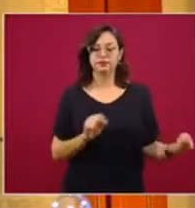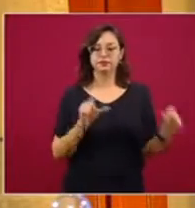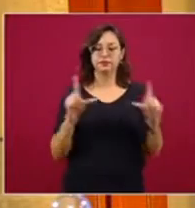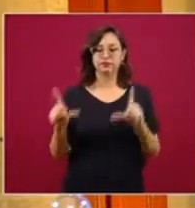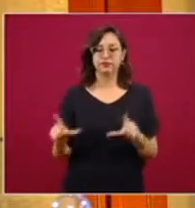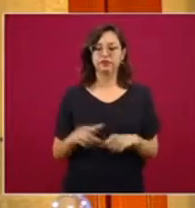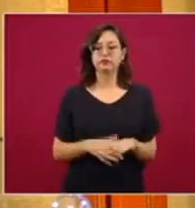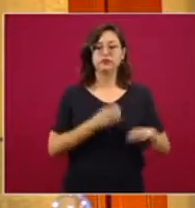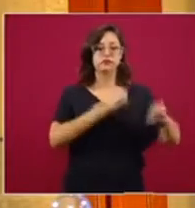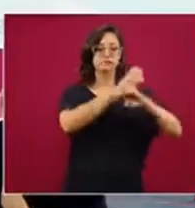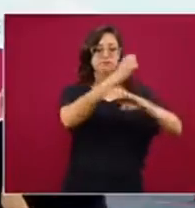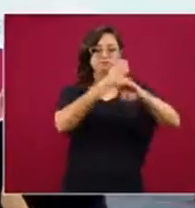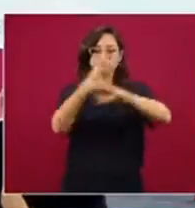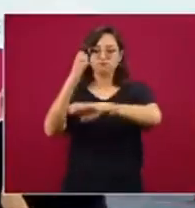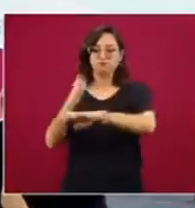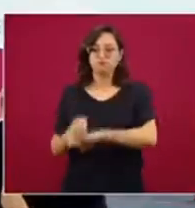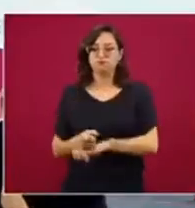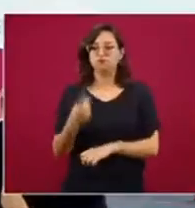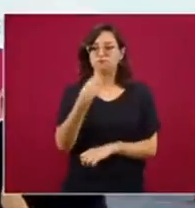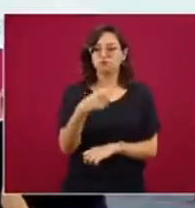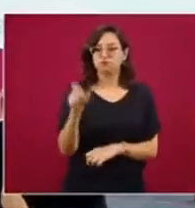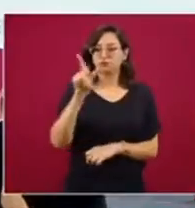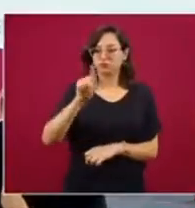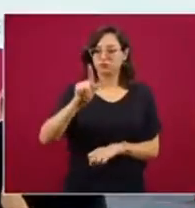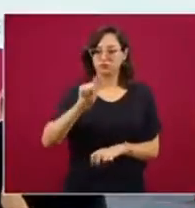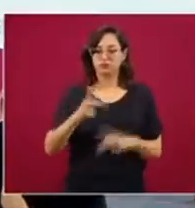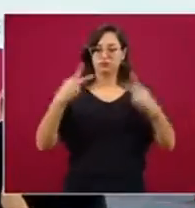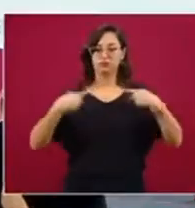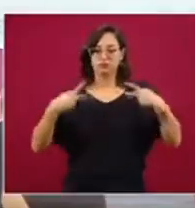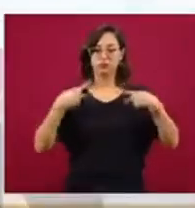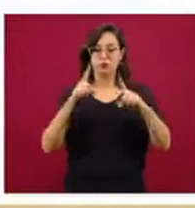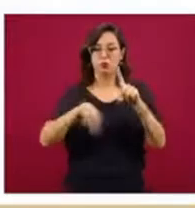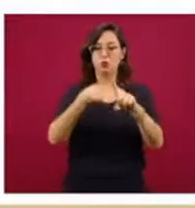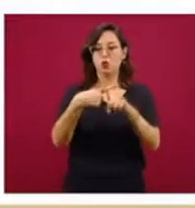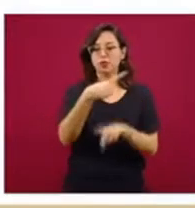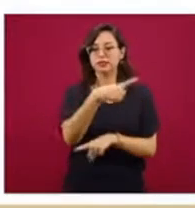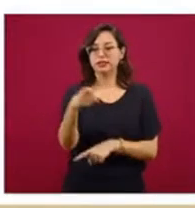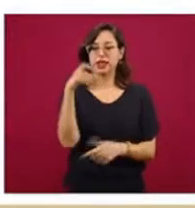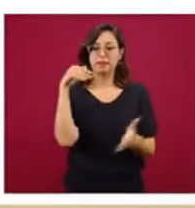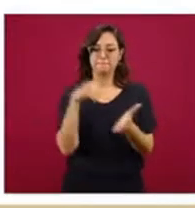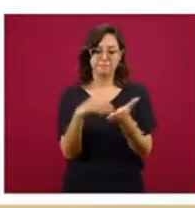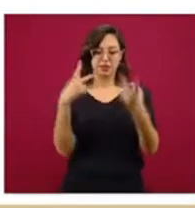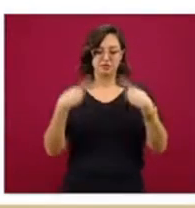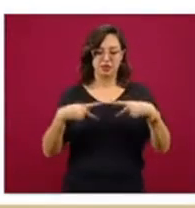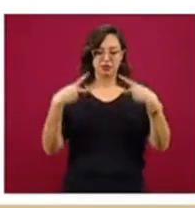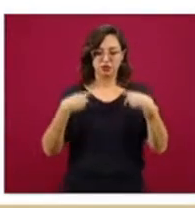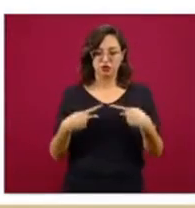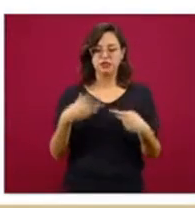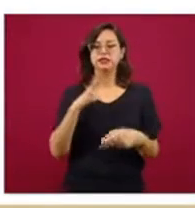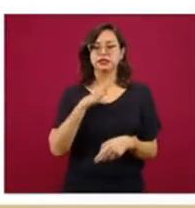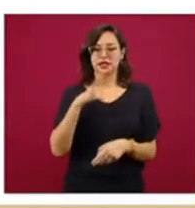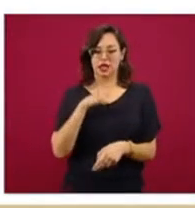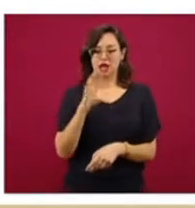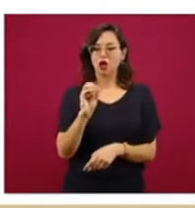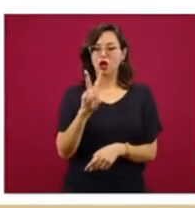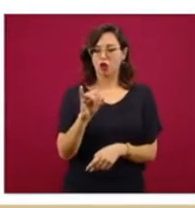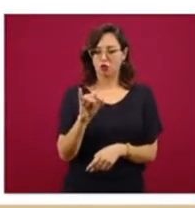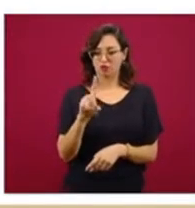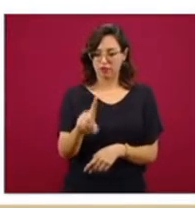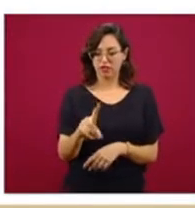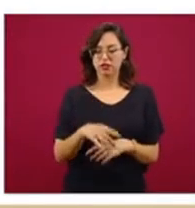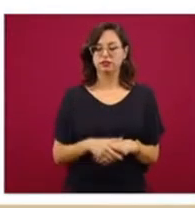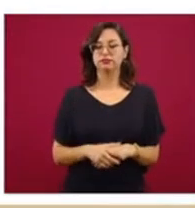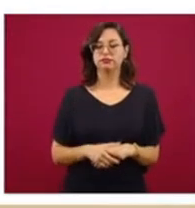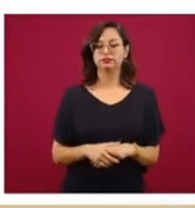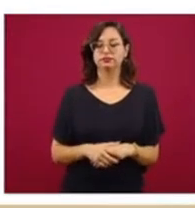Cuando lo vemos por entidad federativa, 170 personas por cada 100.000 habitantes en México han tenido COVID desde que empezó